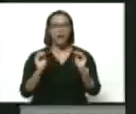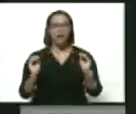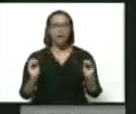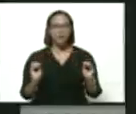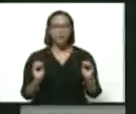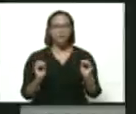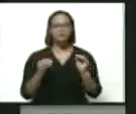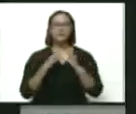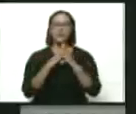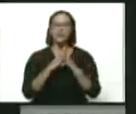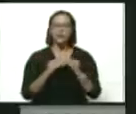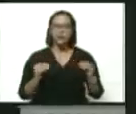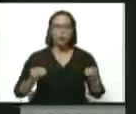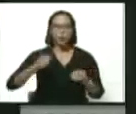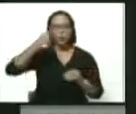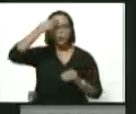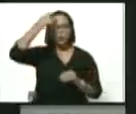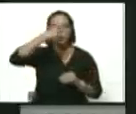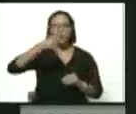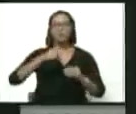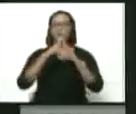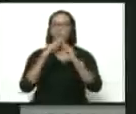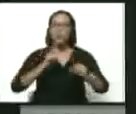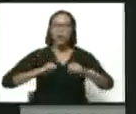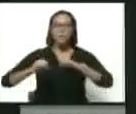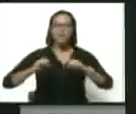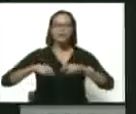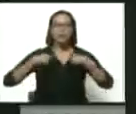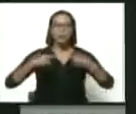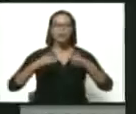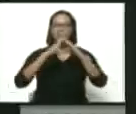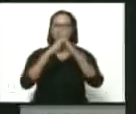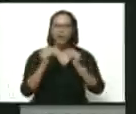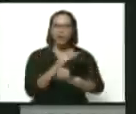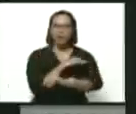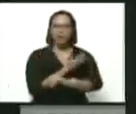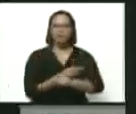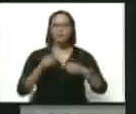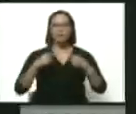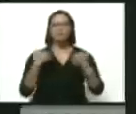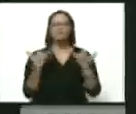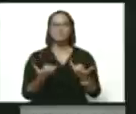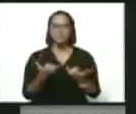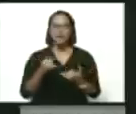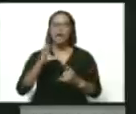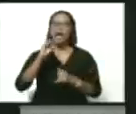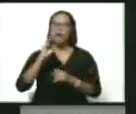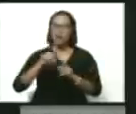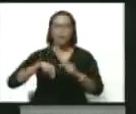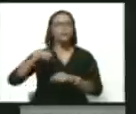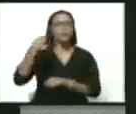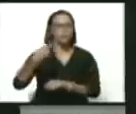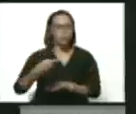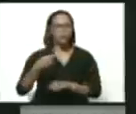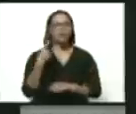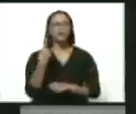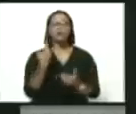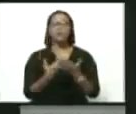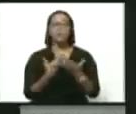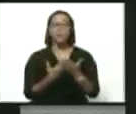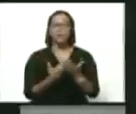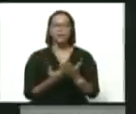de todo el pueblo, de todo el movimiento popular, de todas las fuerzas populares. Ya de eso hablaremos después. Uh-huh. Es una de las propuestas que